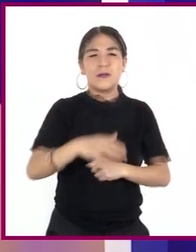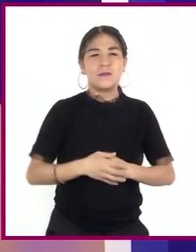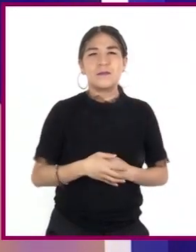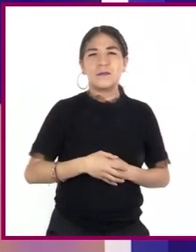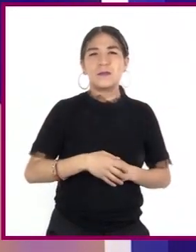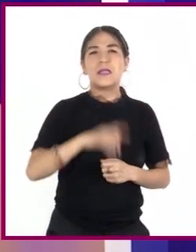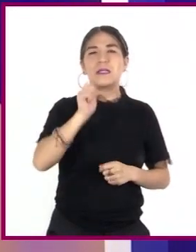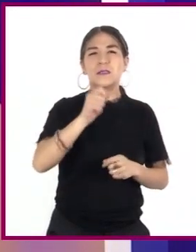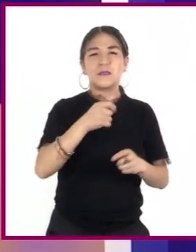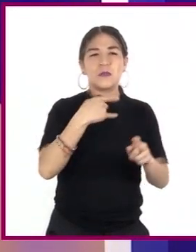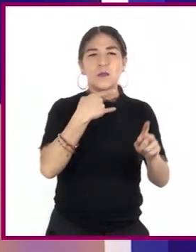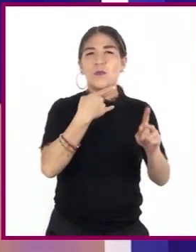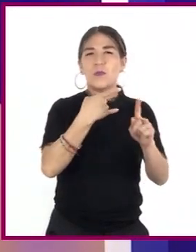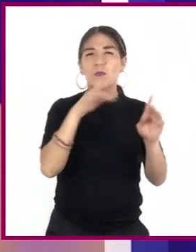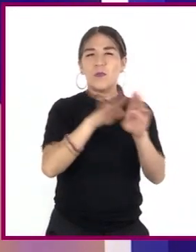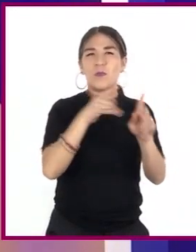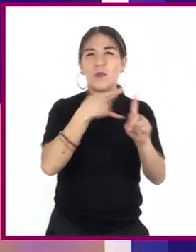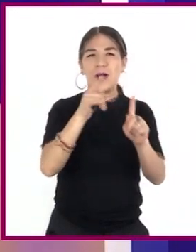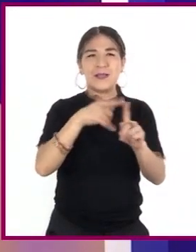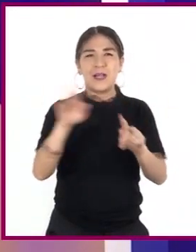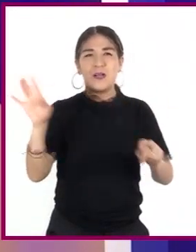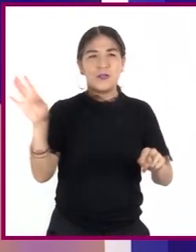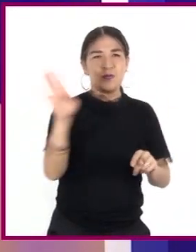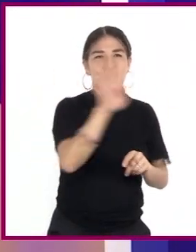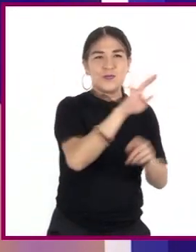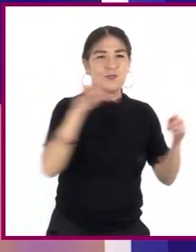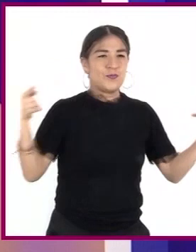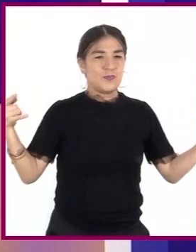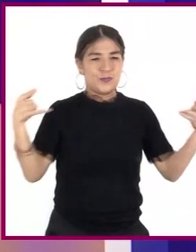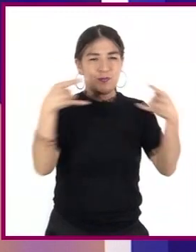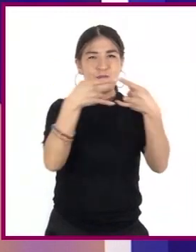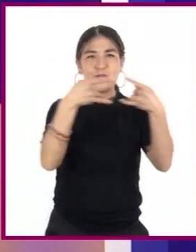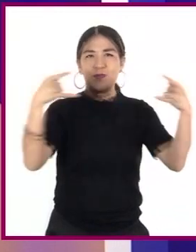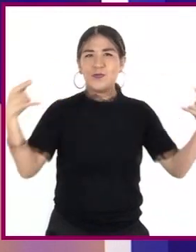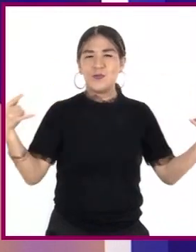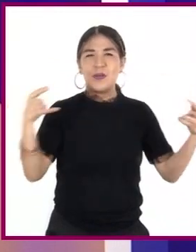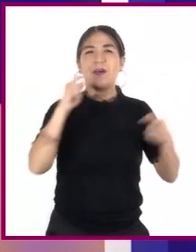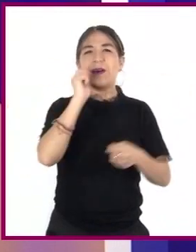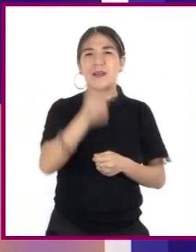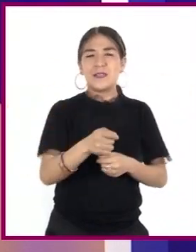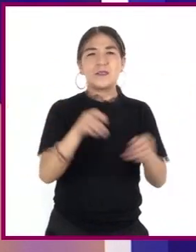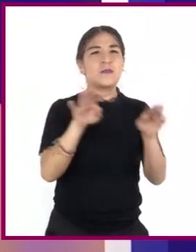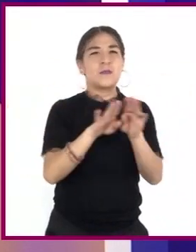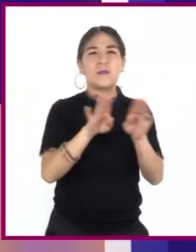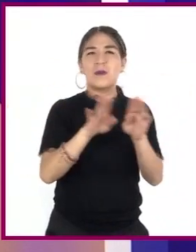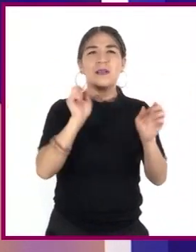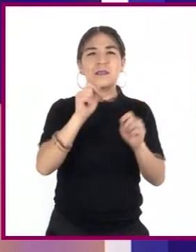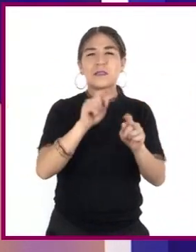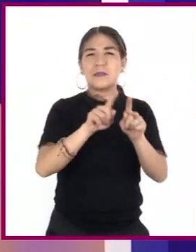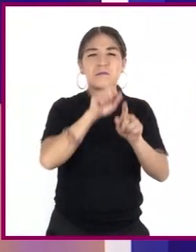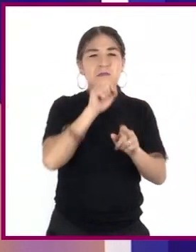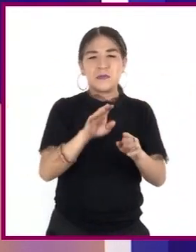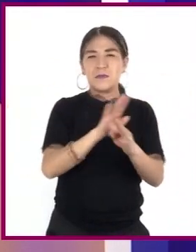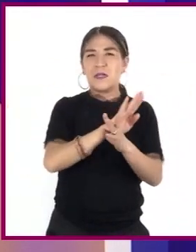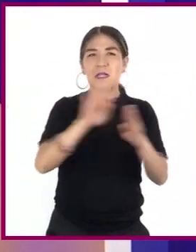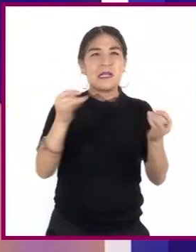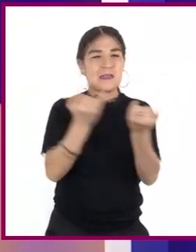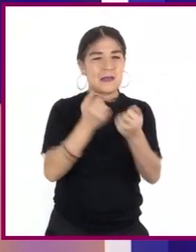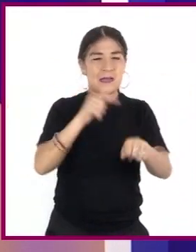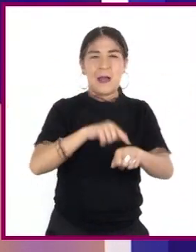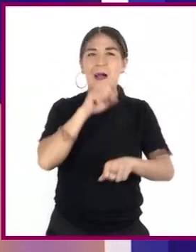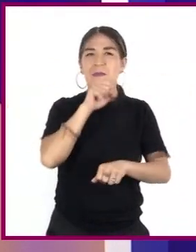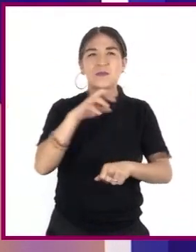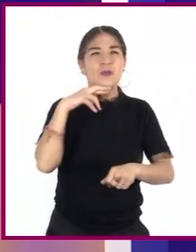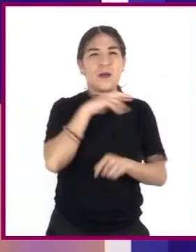puertas correderas de un ascensor. Generalmente se abren y se cierran en línea recta y siempre a la misma